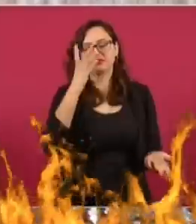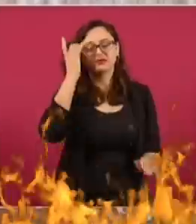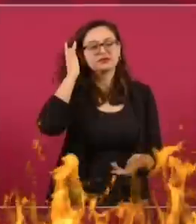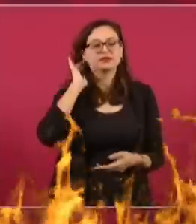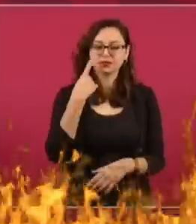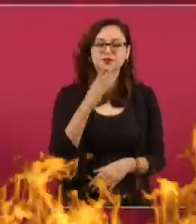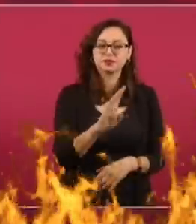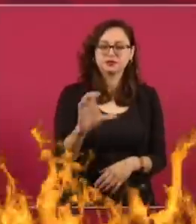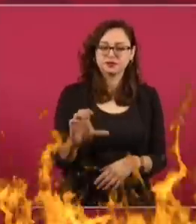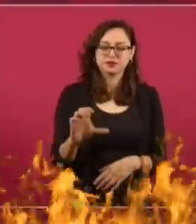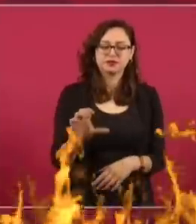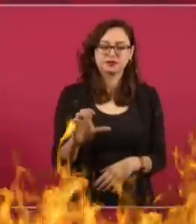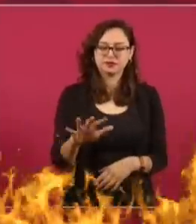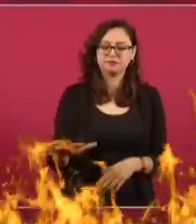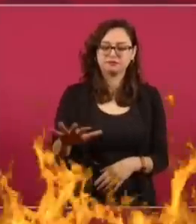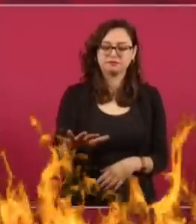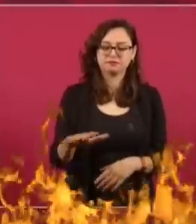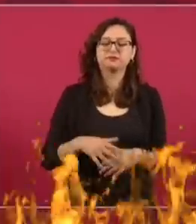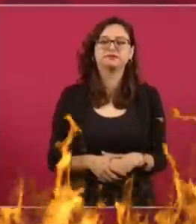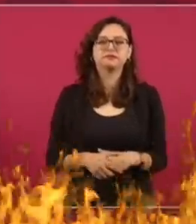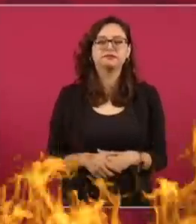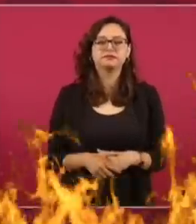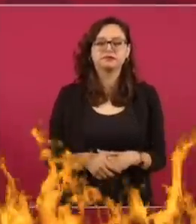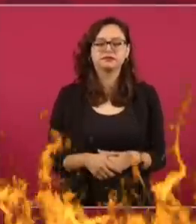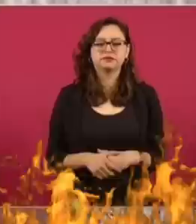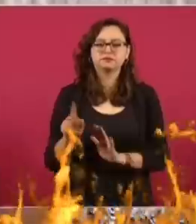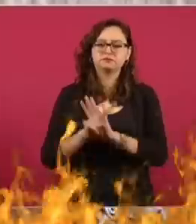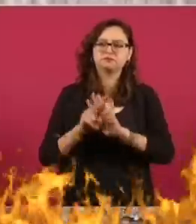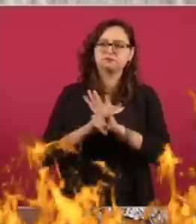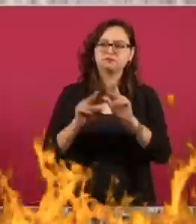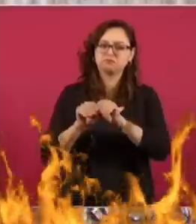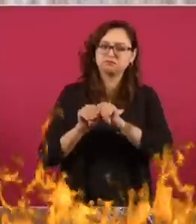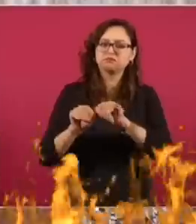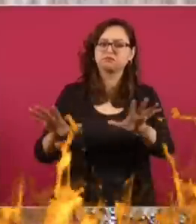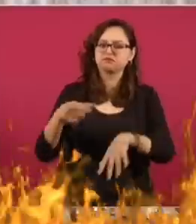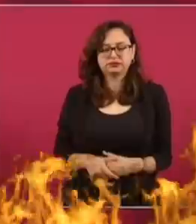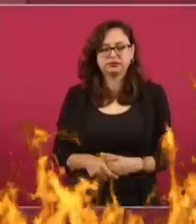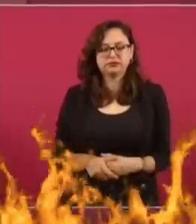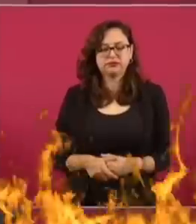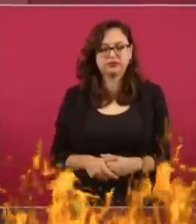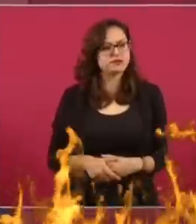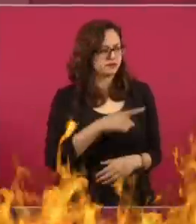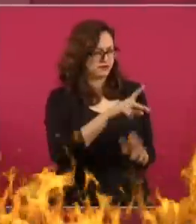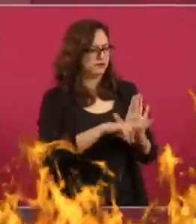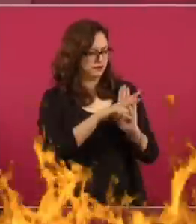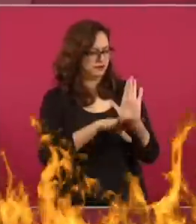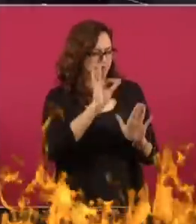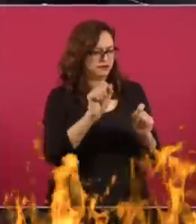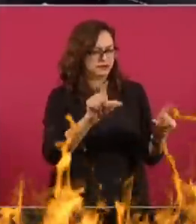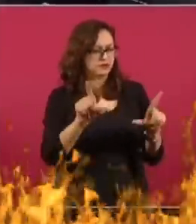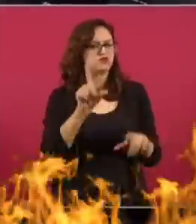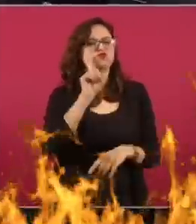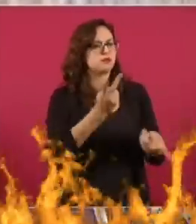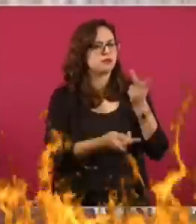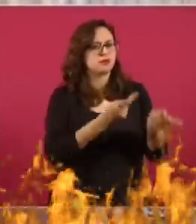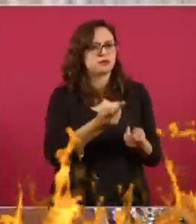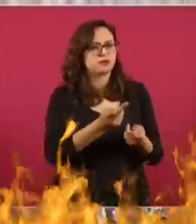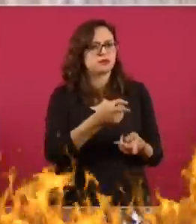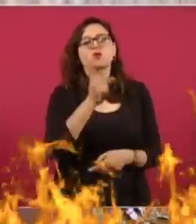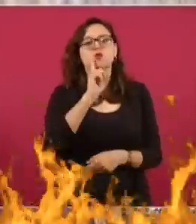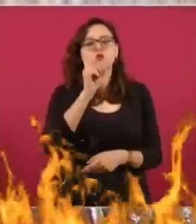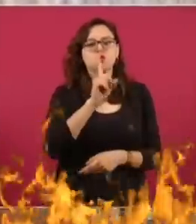Hablando de Baja California, vi un video de una señora. A ver si consigues ese video. Es una señora